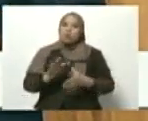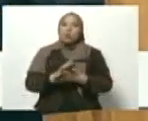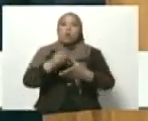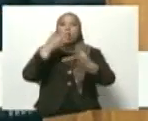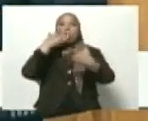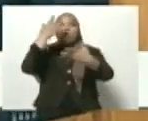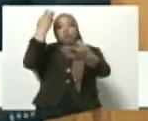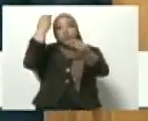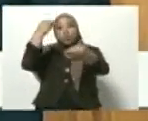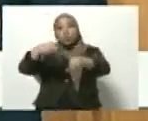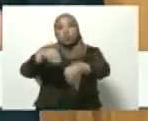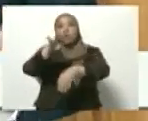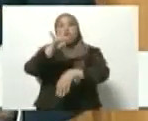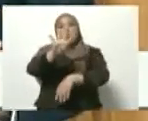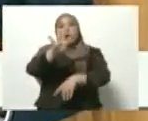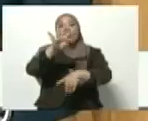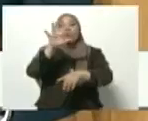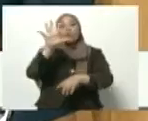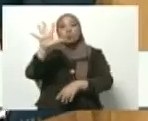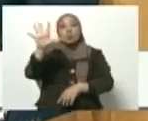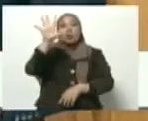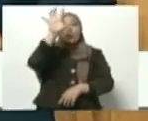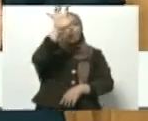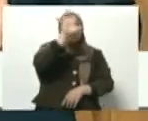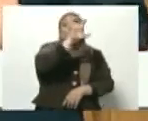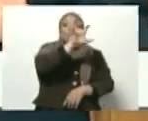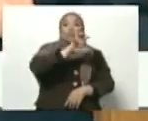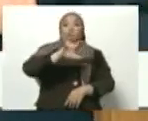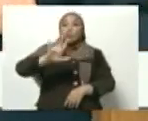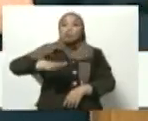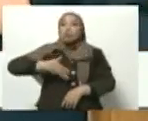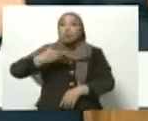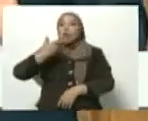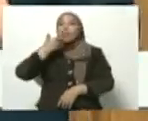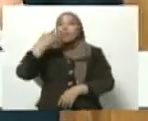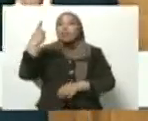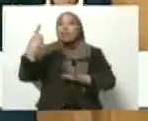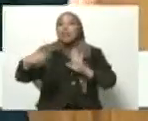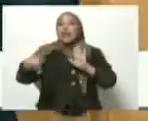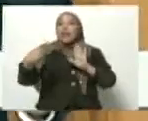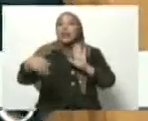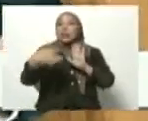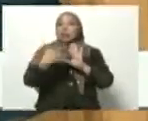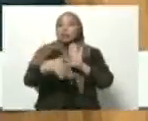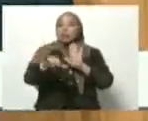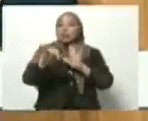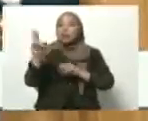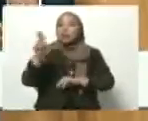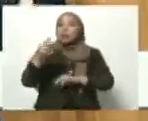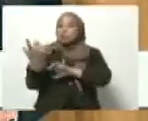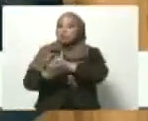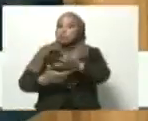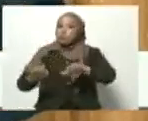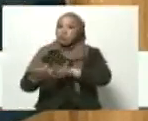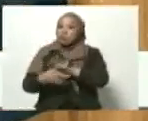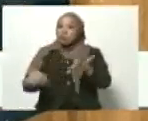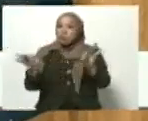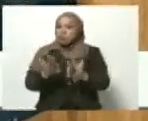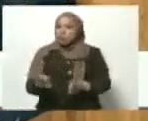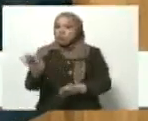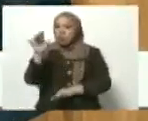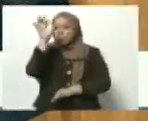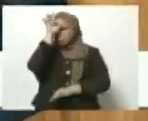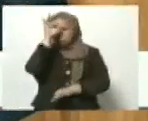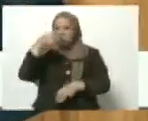es 4 o 5 países, sino son muchos más que dicen yo tengo derecho, sin estar en ningún conflicto y sin siquiera tomar